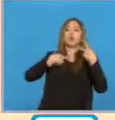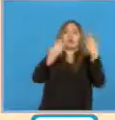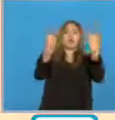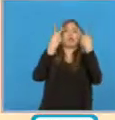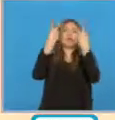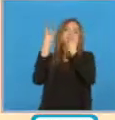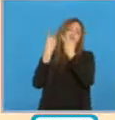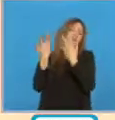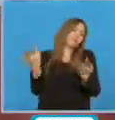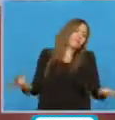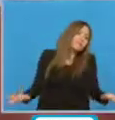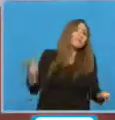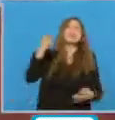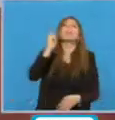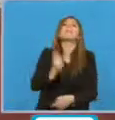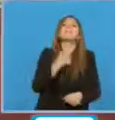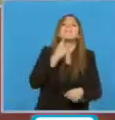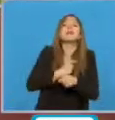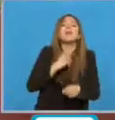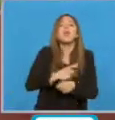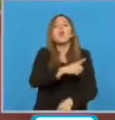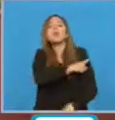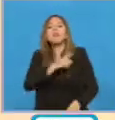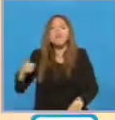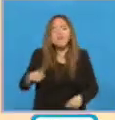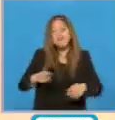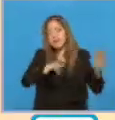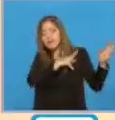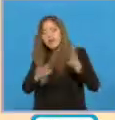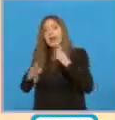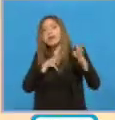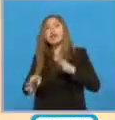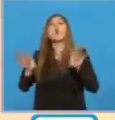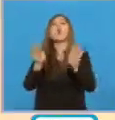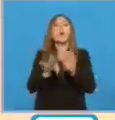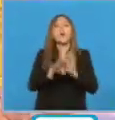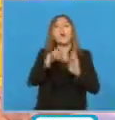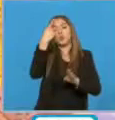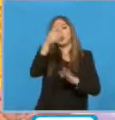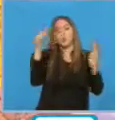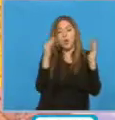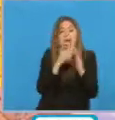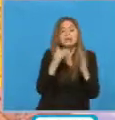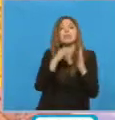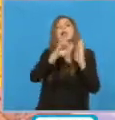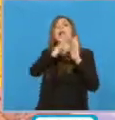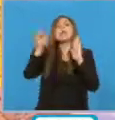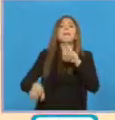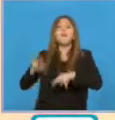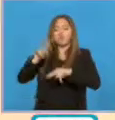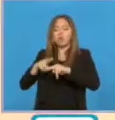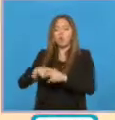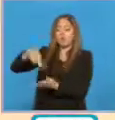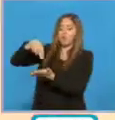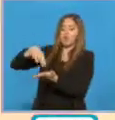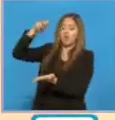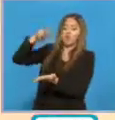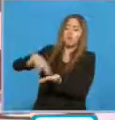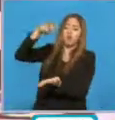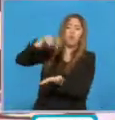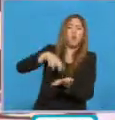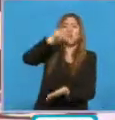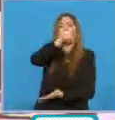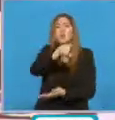digo, lo que se tiene que arreglar se arregla en casa. Sí. A lo mejor hay un niño que brinca en los sillones en tu casa porque a ti no te importa. O sea, para ti no